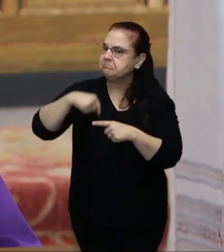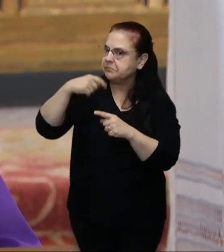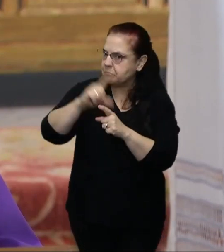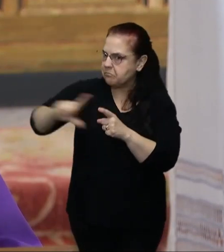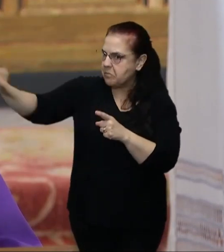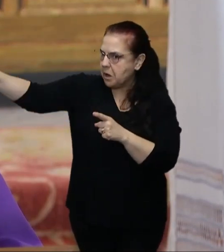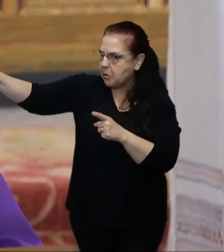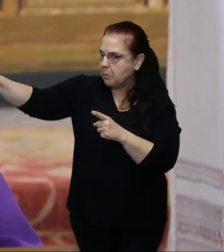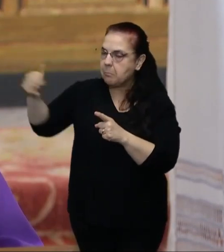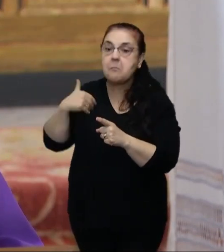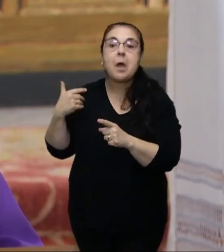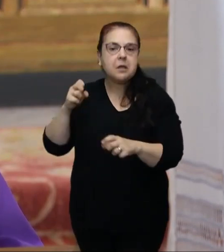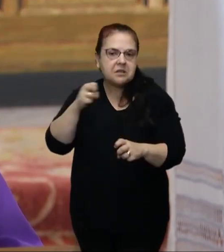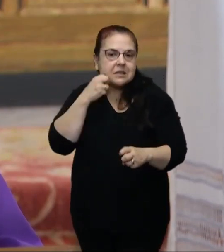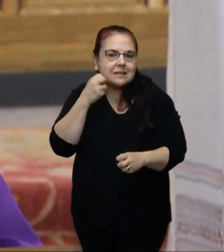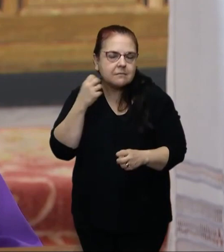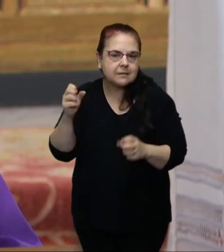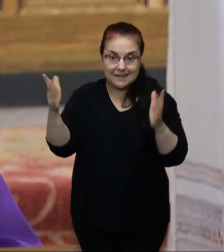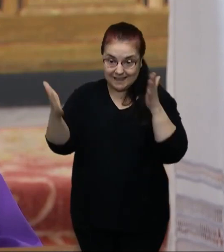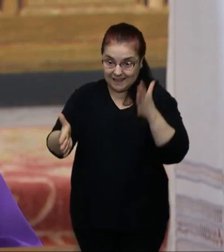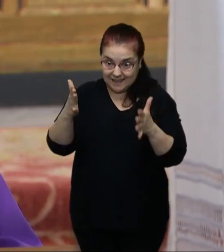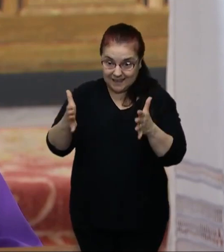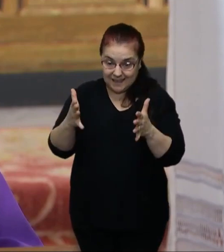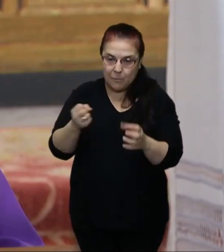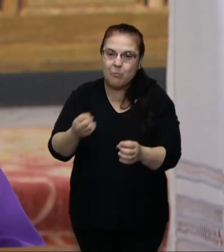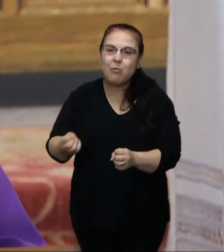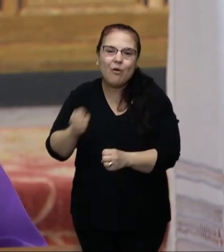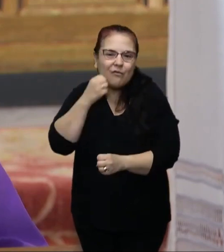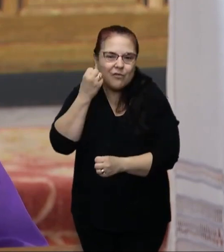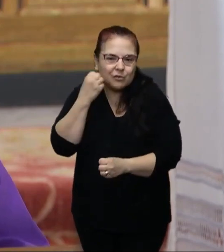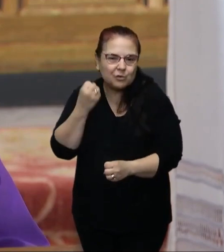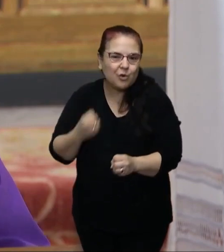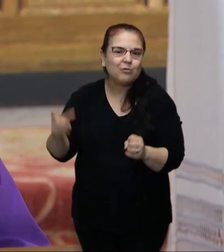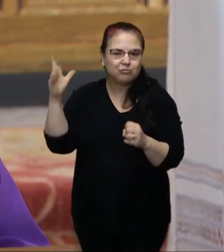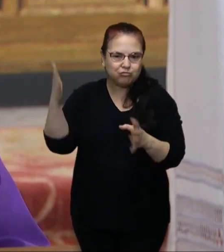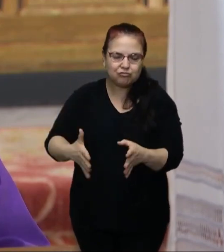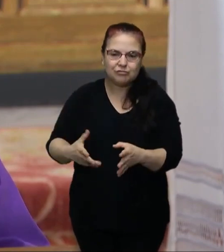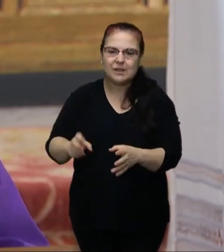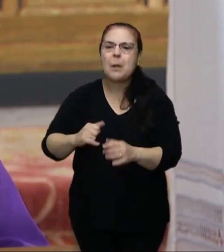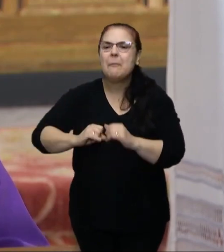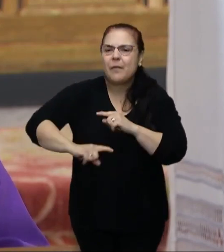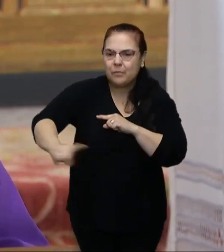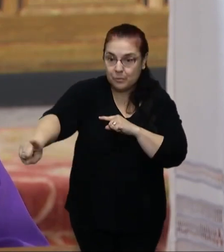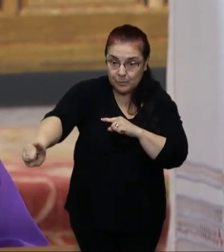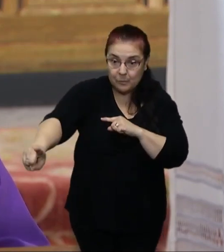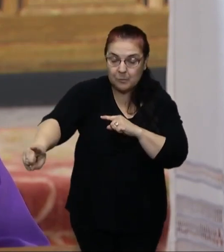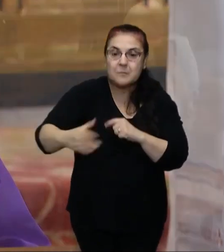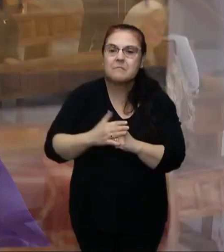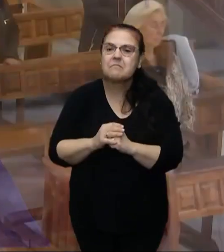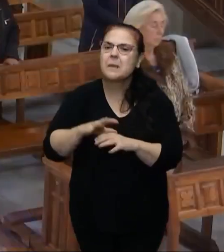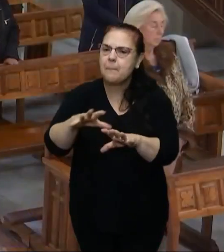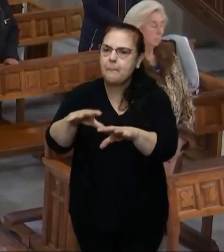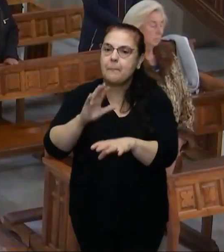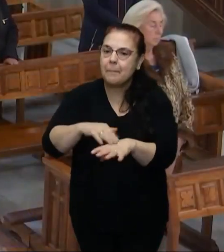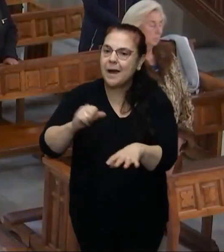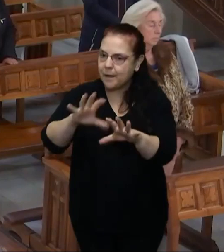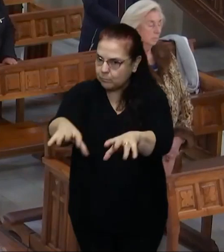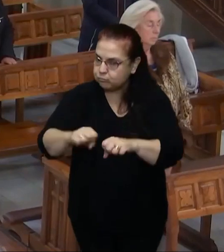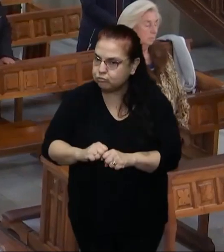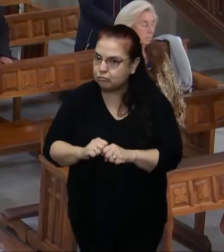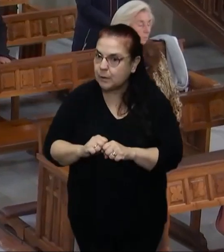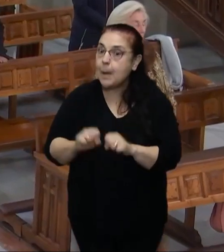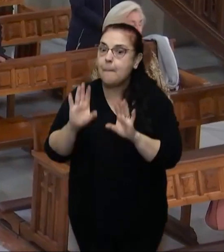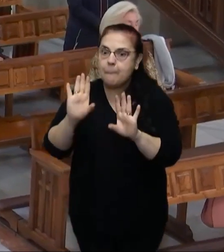tiempo de los frutos, envió sus criados a los labradores para percibir los frutos que le correspondían. Pero los